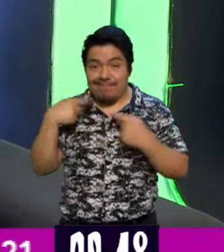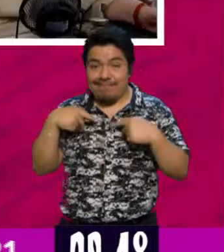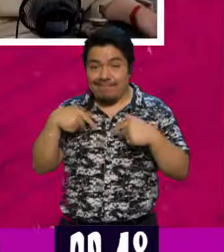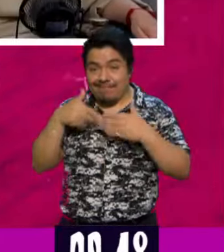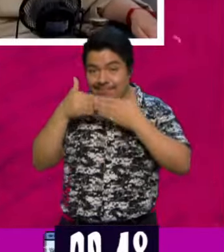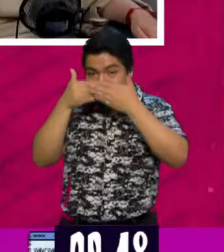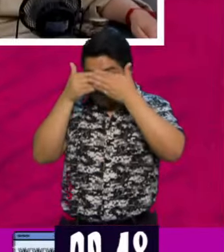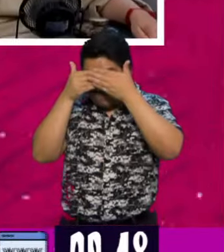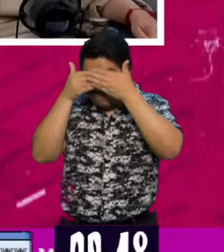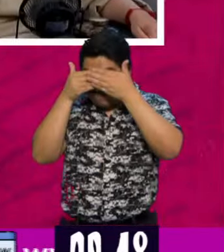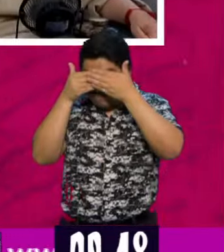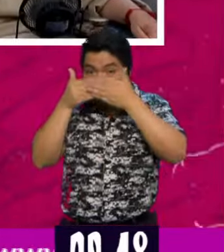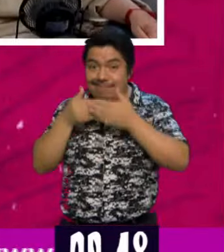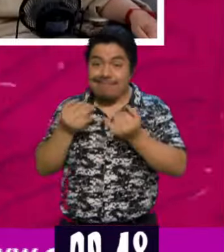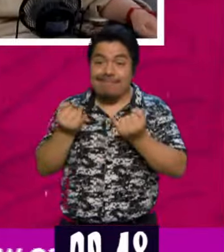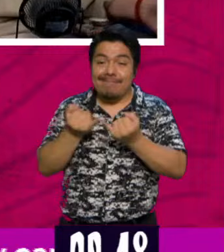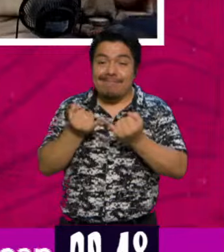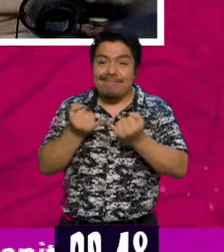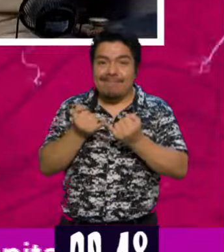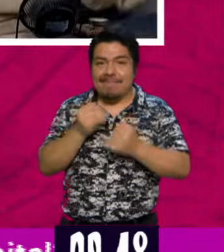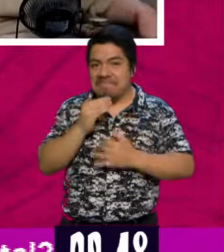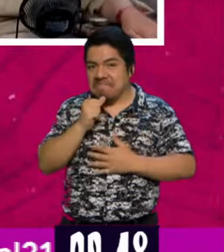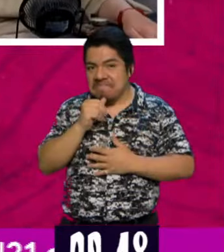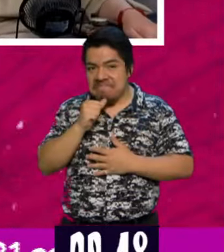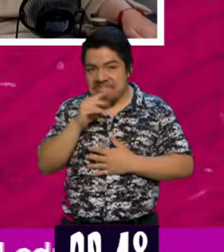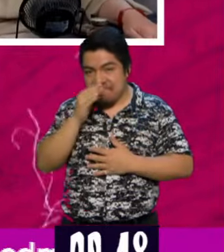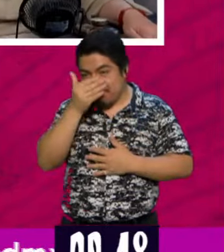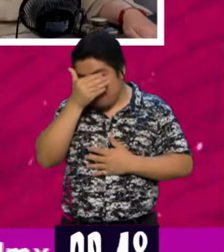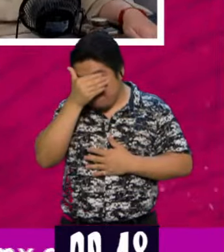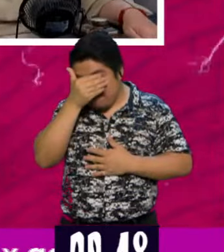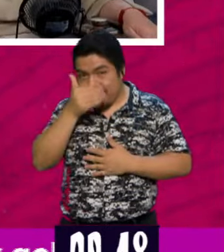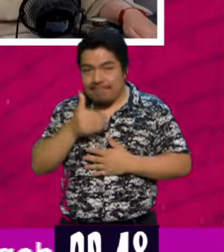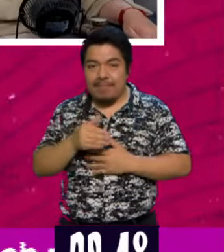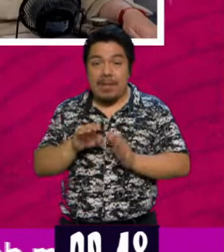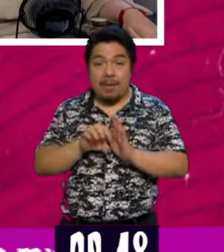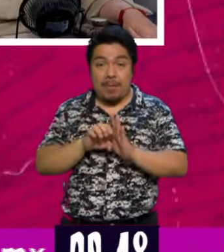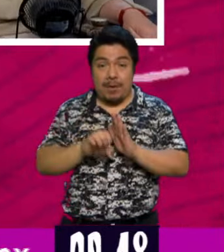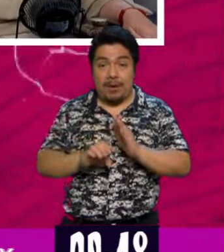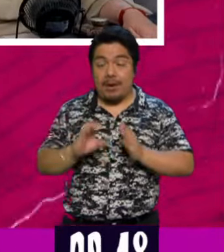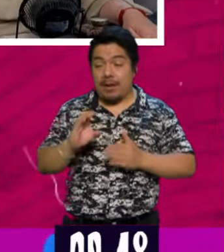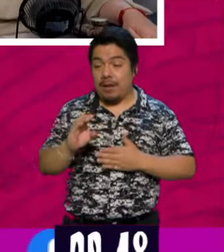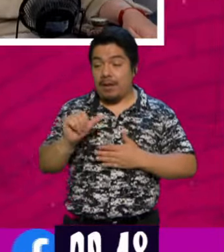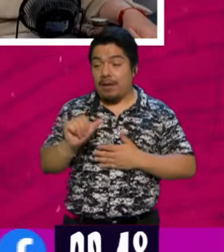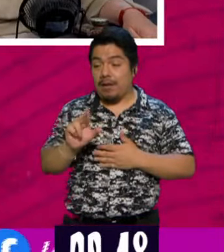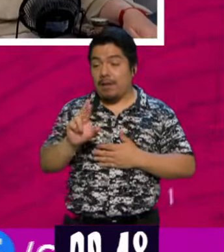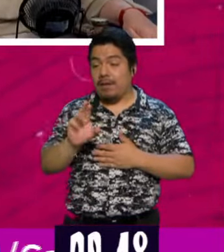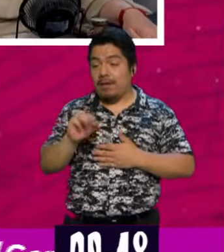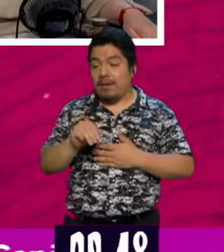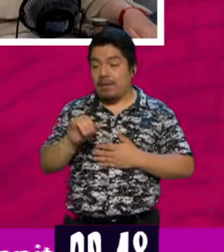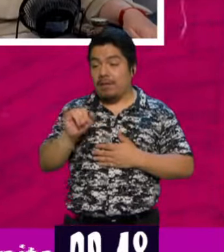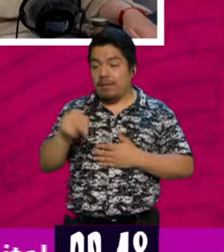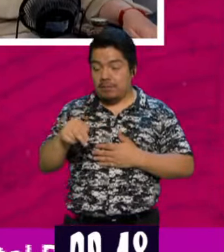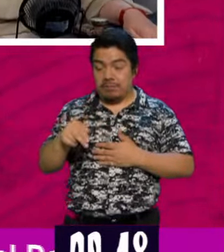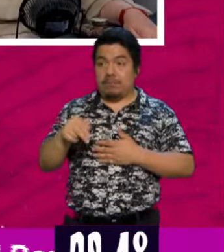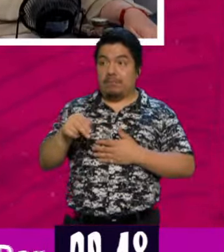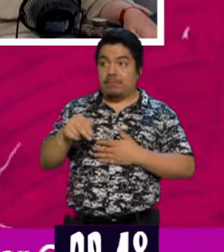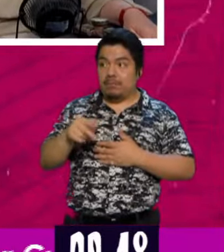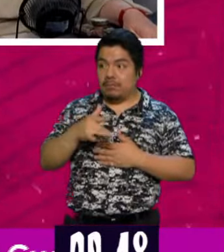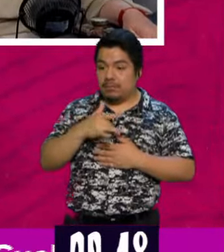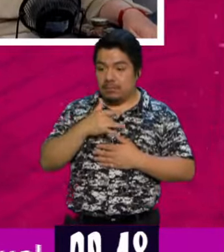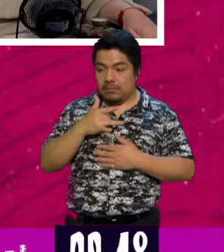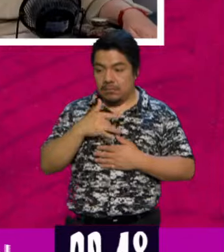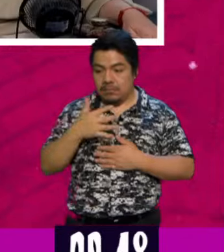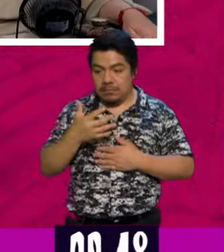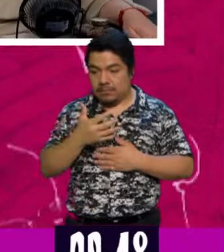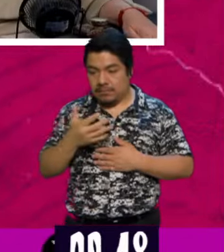realmente contrariados, como si no, claro, lo hubieran, bueno, sí, previsto. Aguilar Camín, sí, estaba realmente fuera de sí. Y Zuckerman. Diciendo